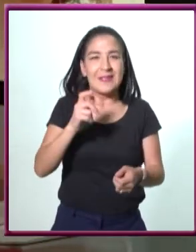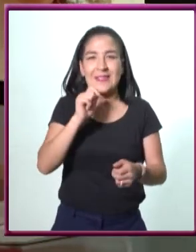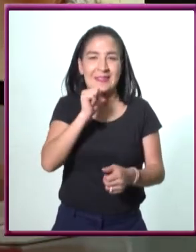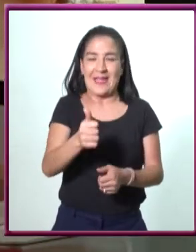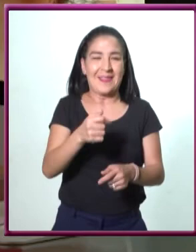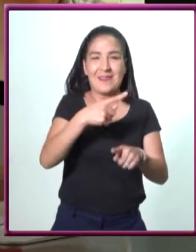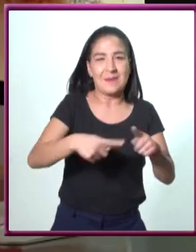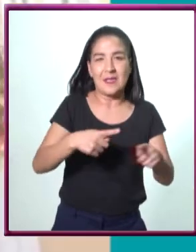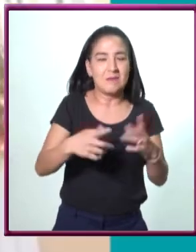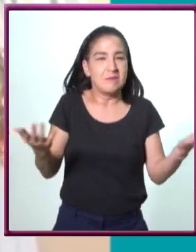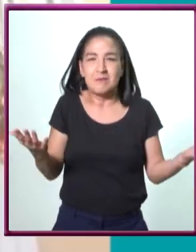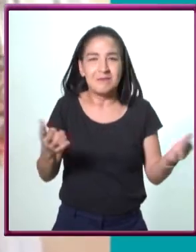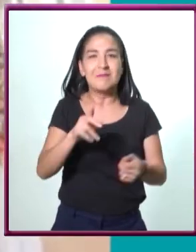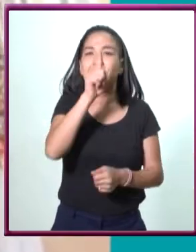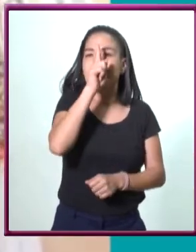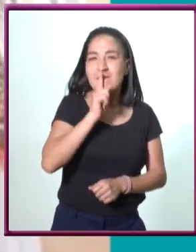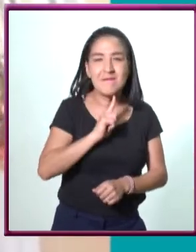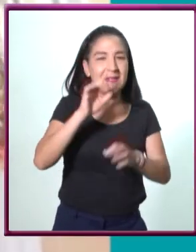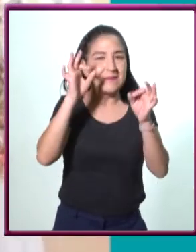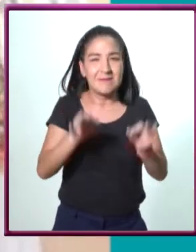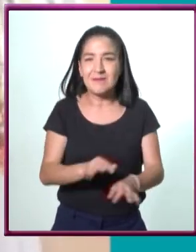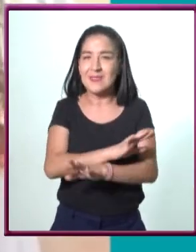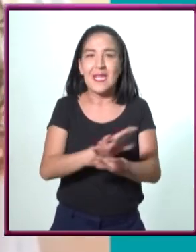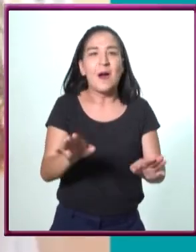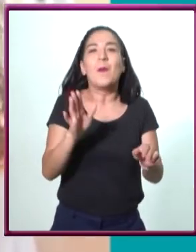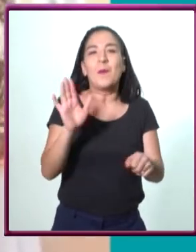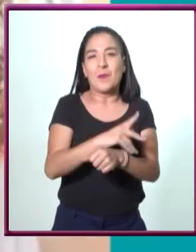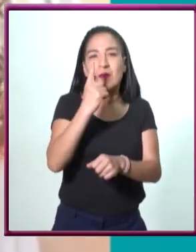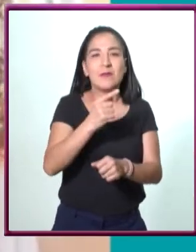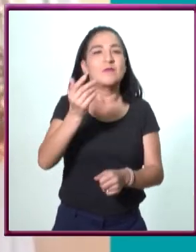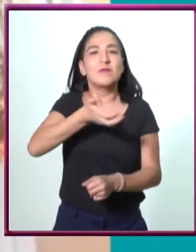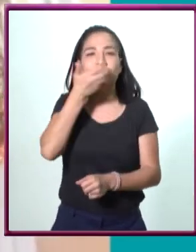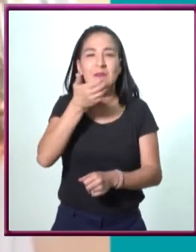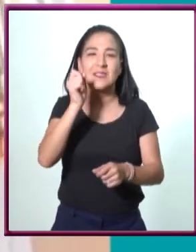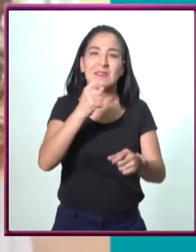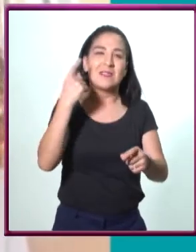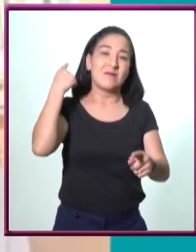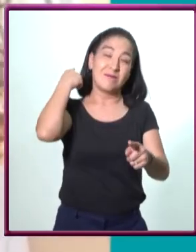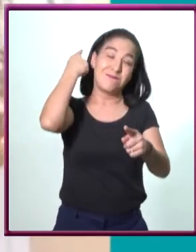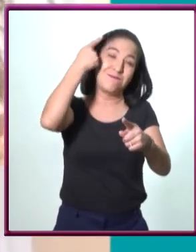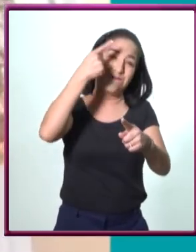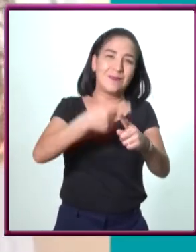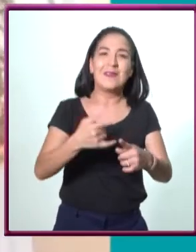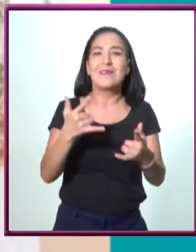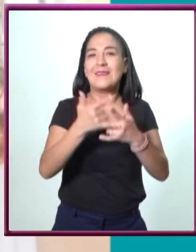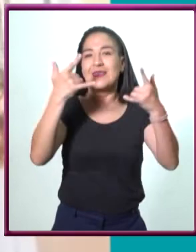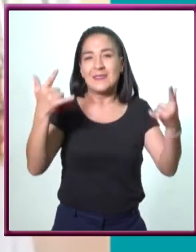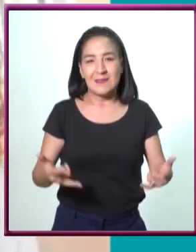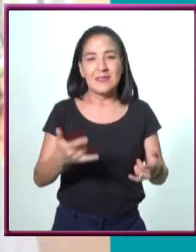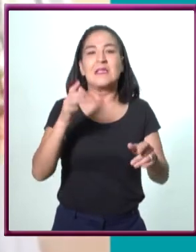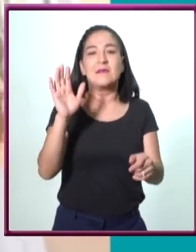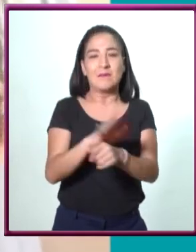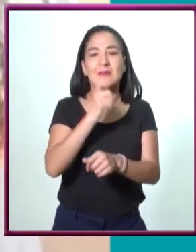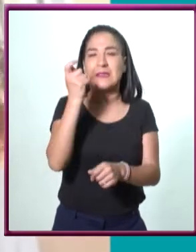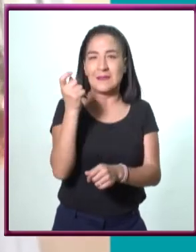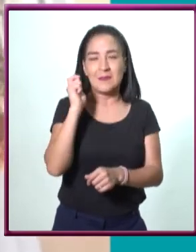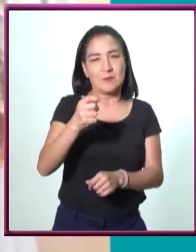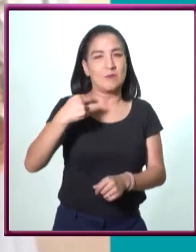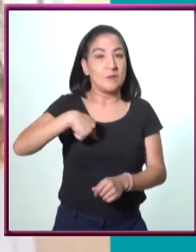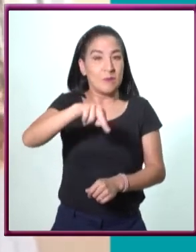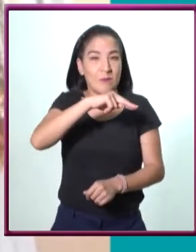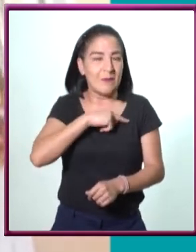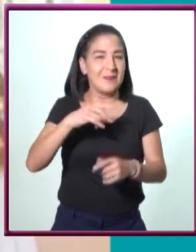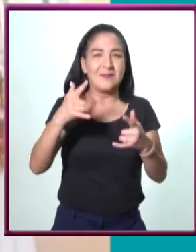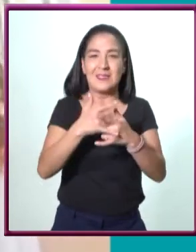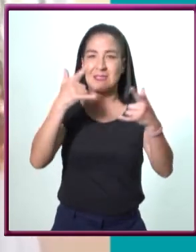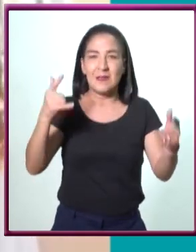una verdad a media. Las mentiras son una herramienta que hemos usado a lo largo de la historia, y yo me refiero a nuestra